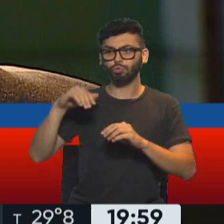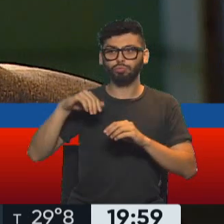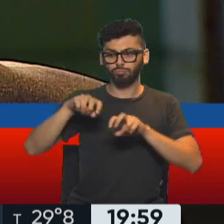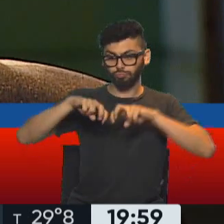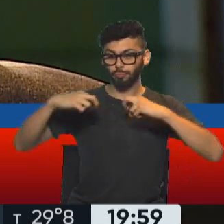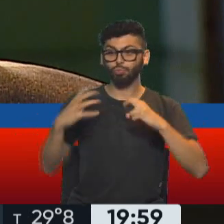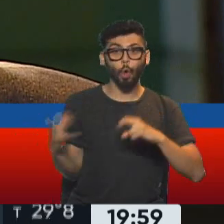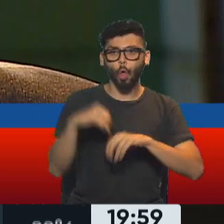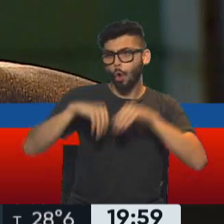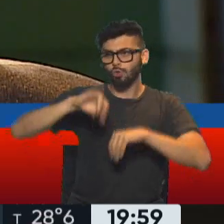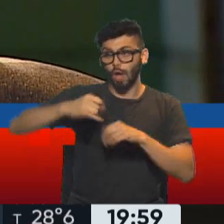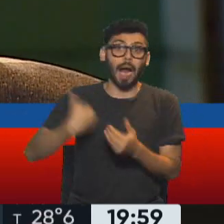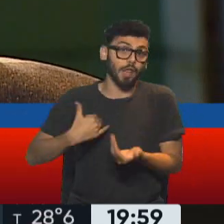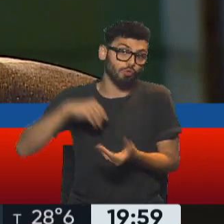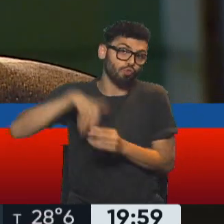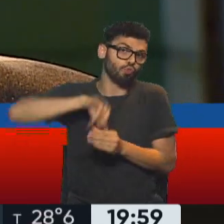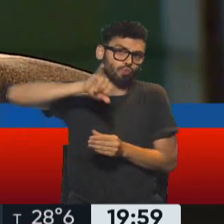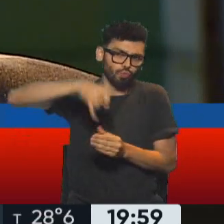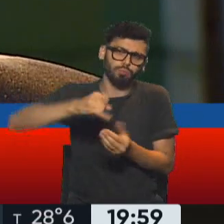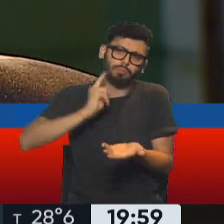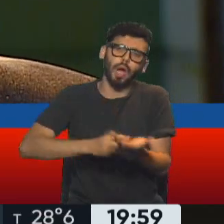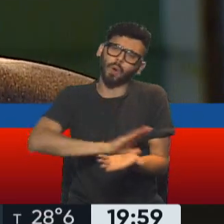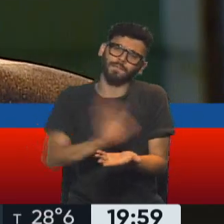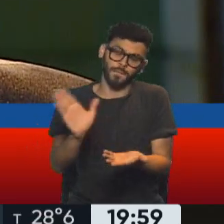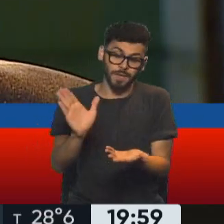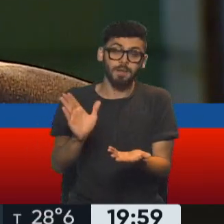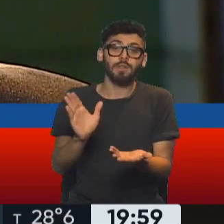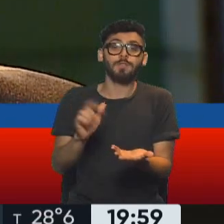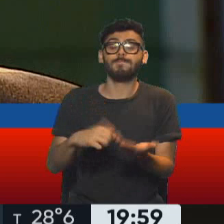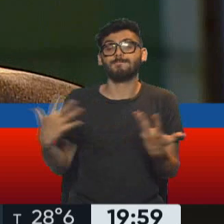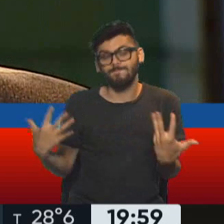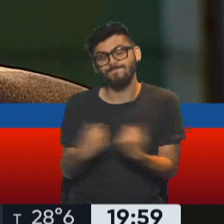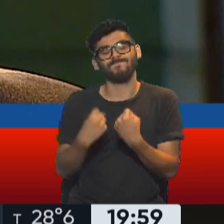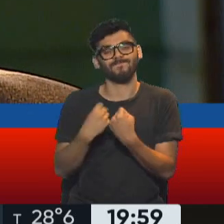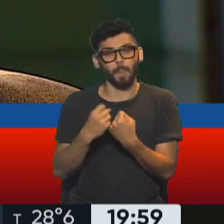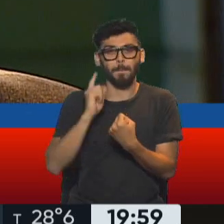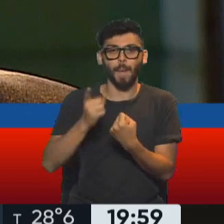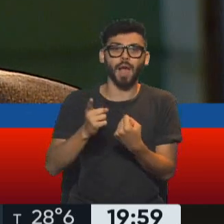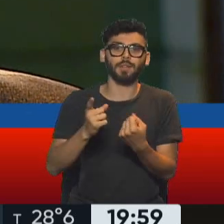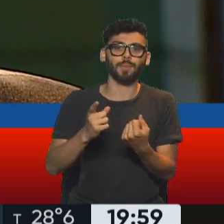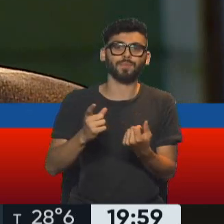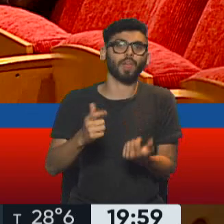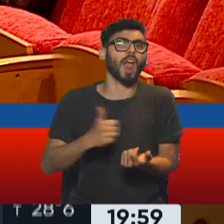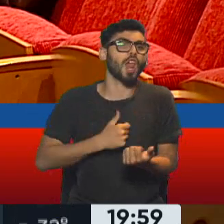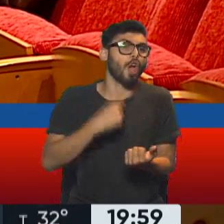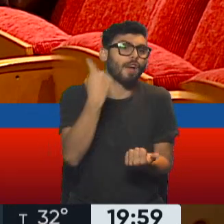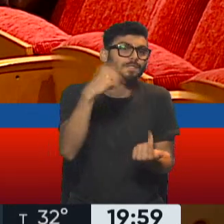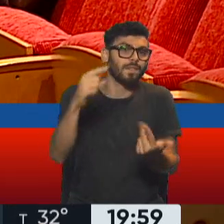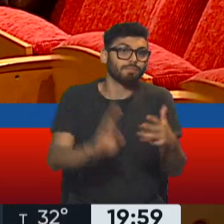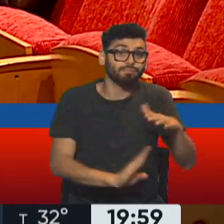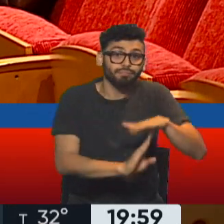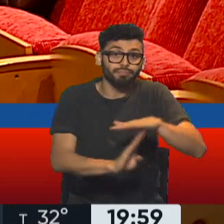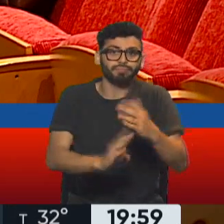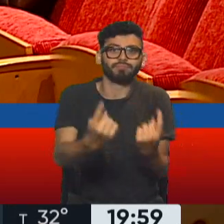supuesto adherido y además de reencontrarnos con los líderes religiosos de nuestro país después de